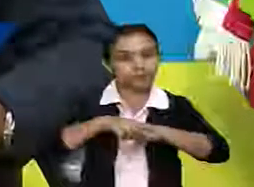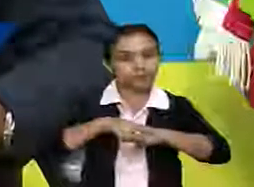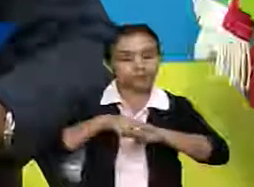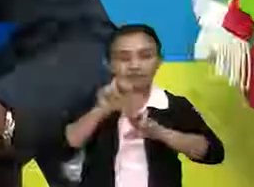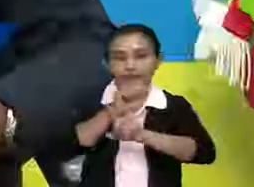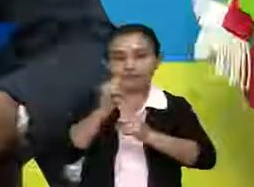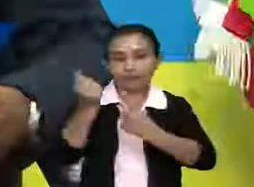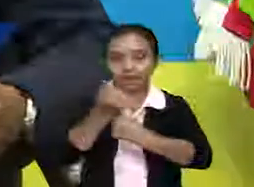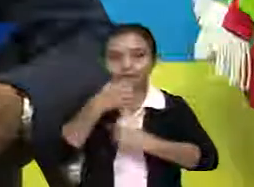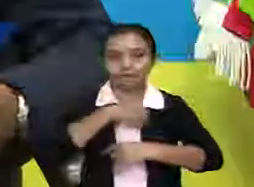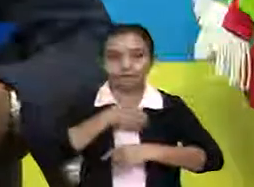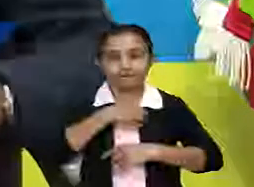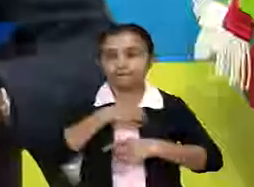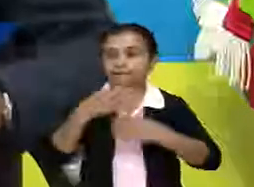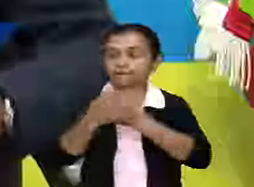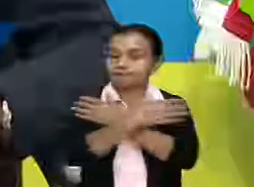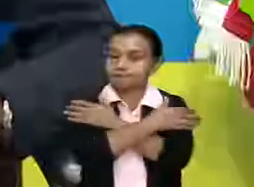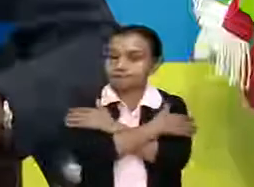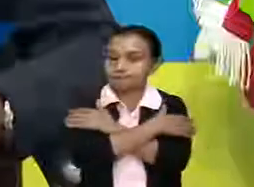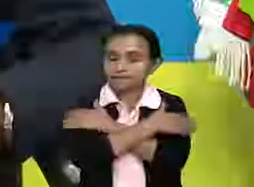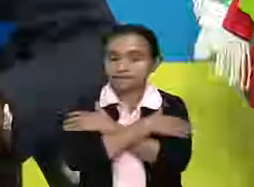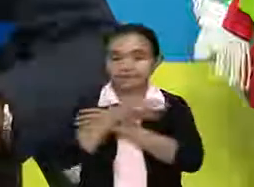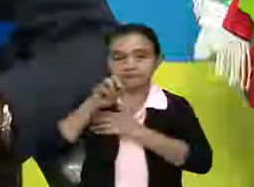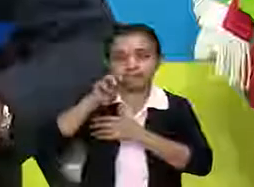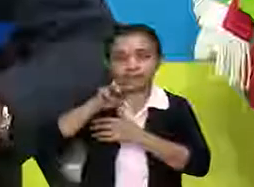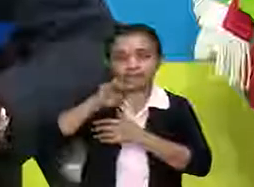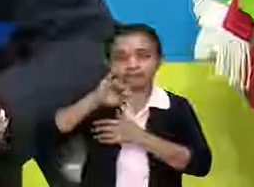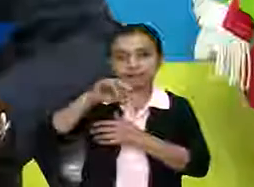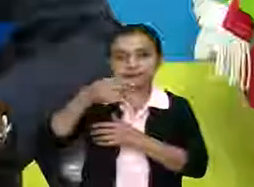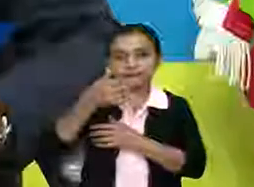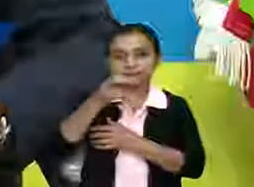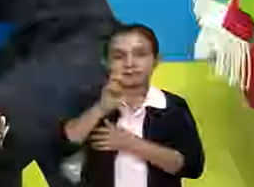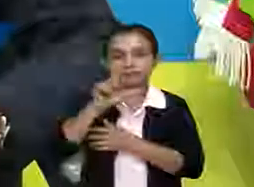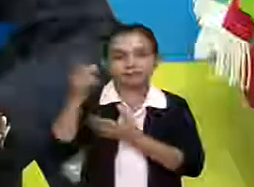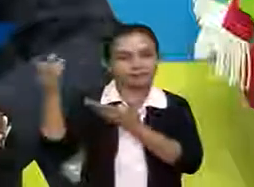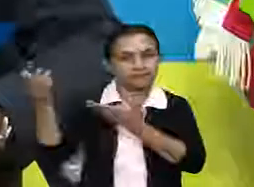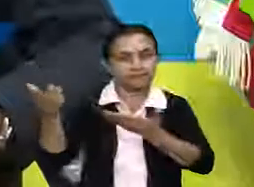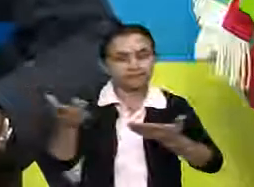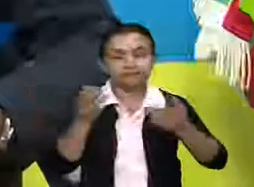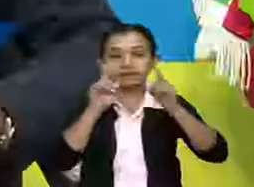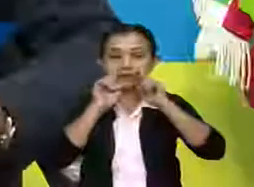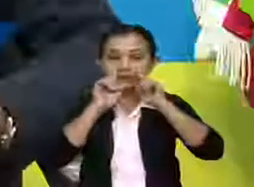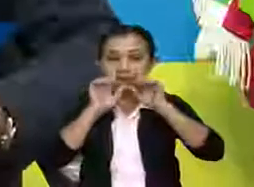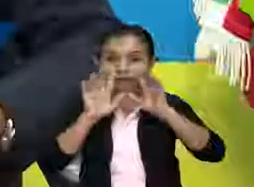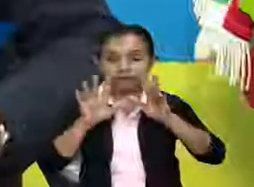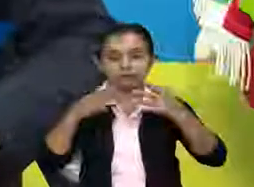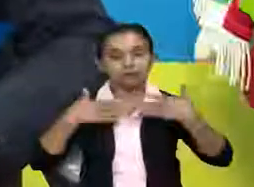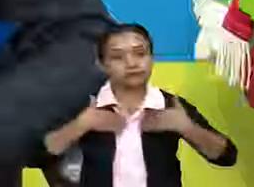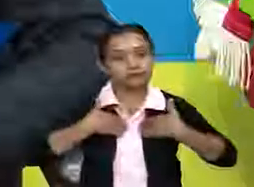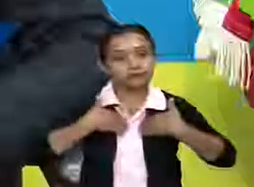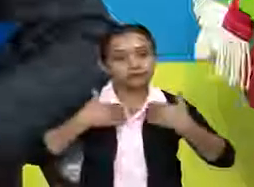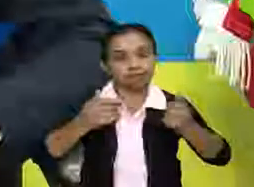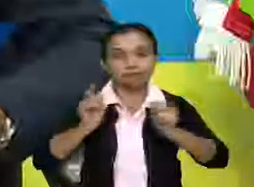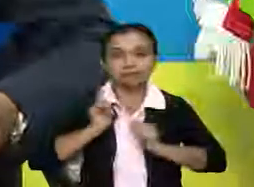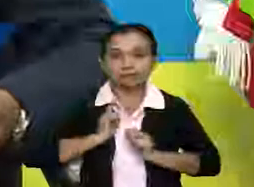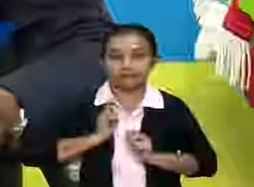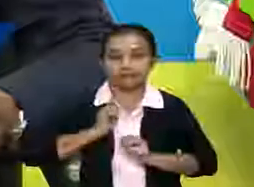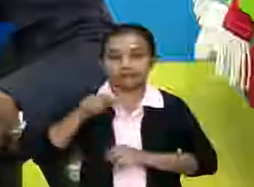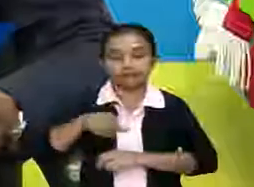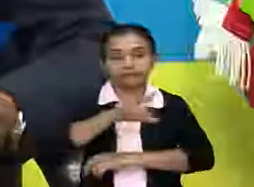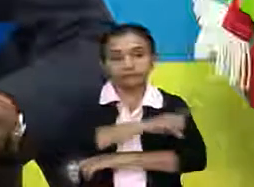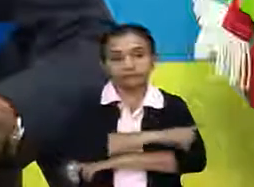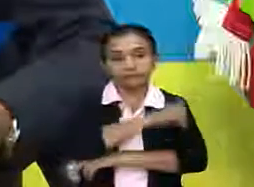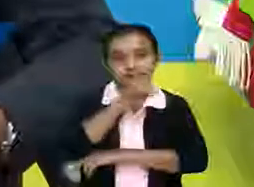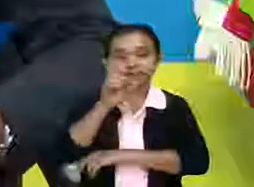parlamentario les saluda miguel carranza manera y doy la bienvenida a su programa prevenir es salud el día de hoy vamos a estar